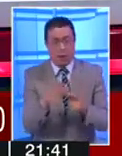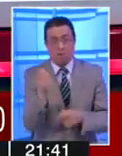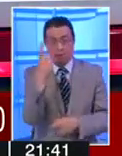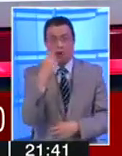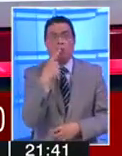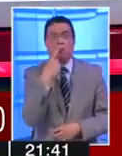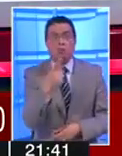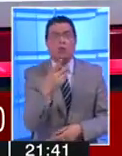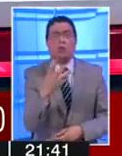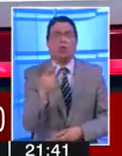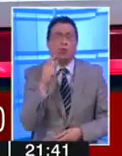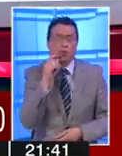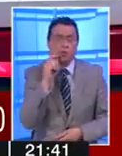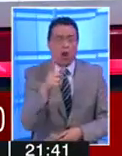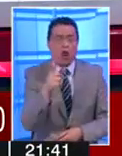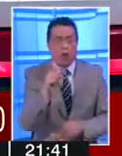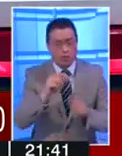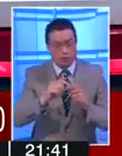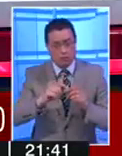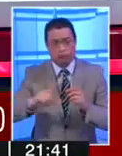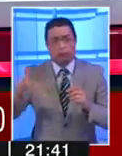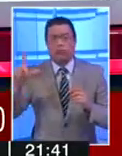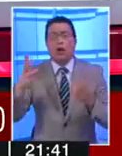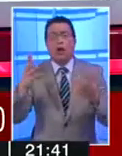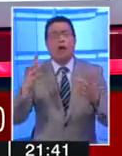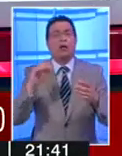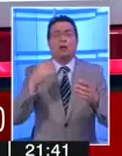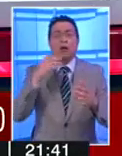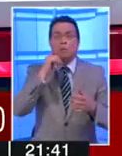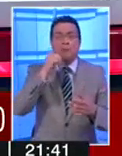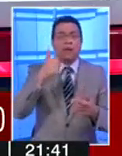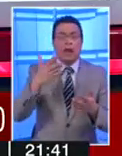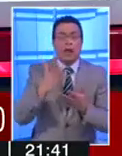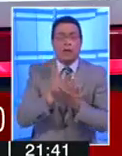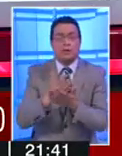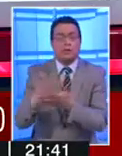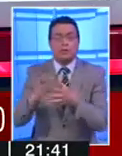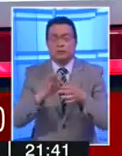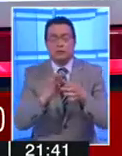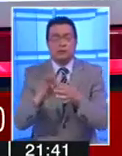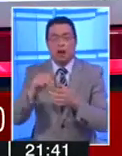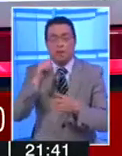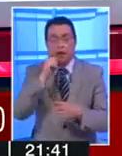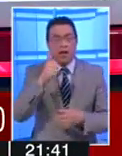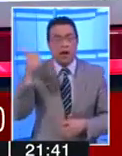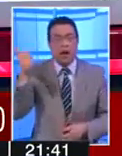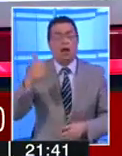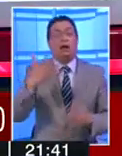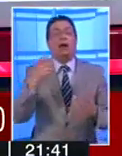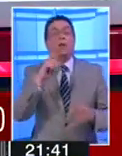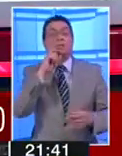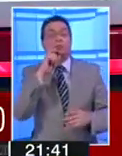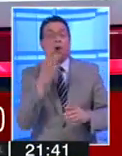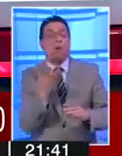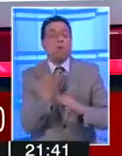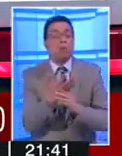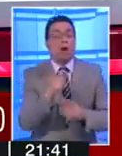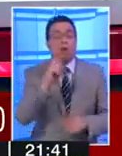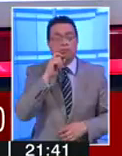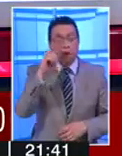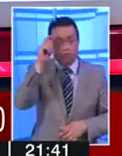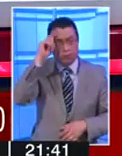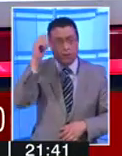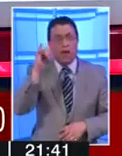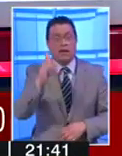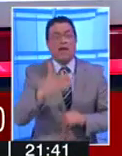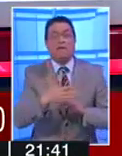por el origen de esta ceremonia, de este acto que se va a realizar mañana. ¿Quién lo propone? ¿A quién se le ocurre? Y